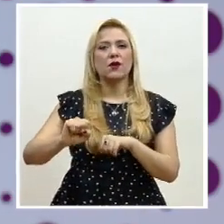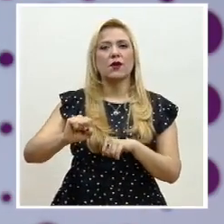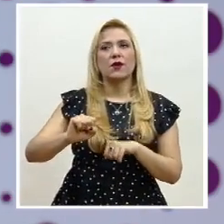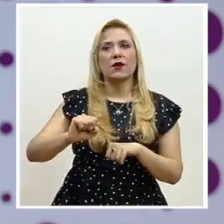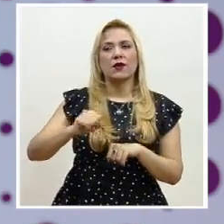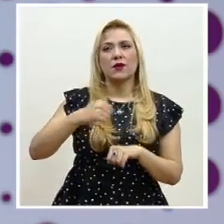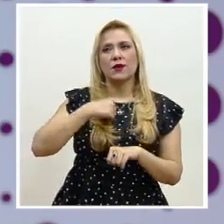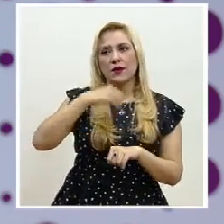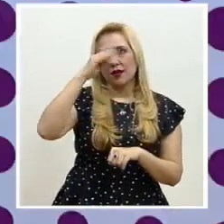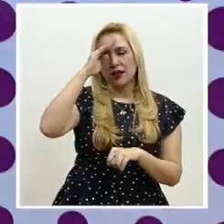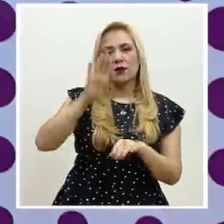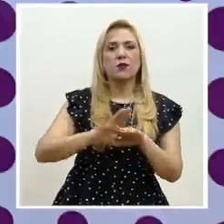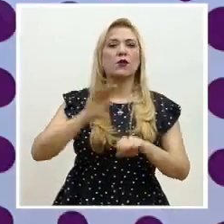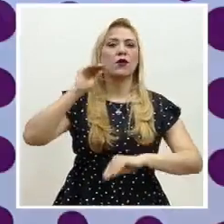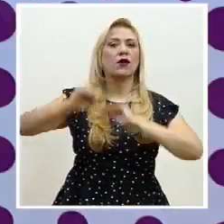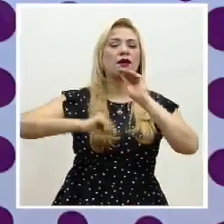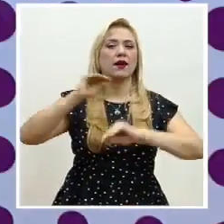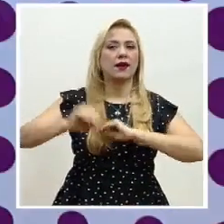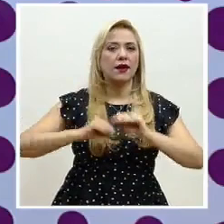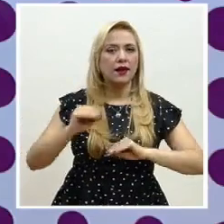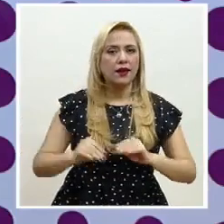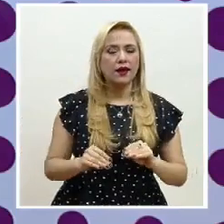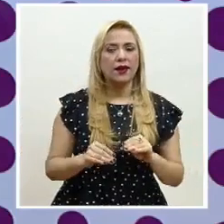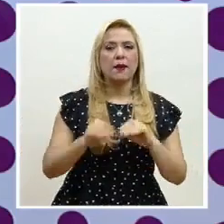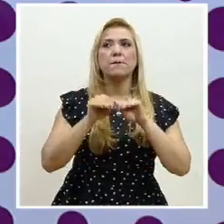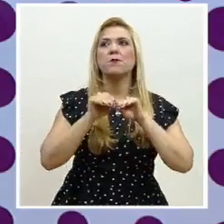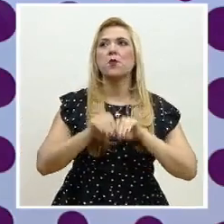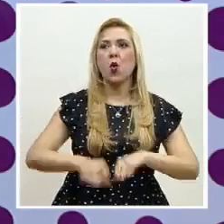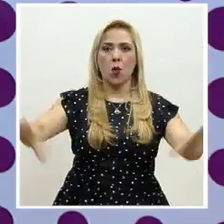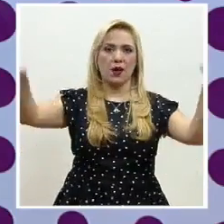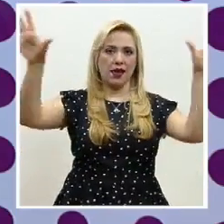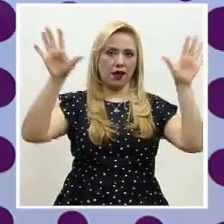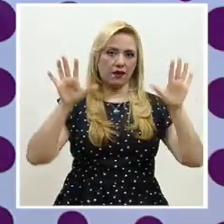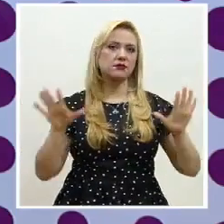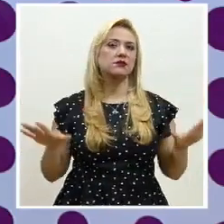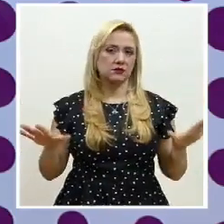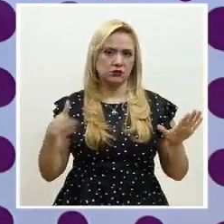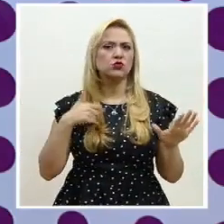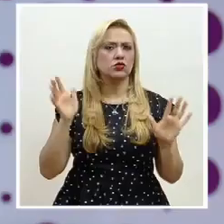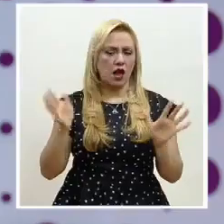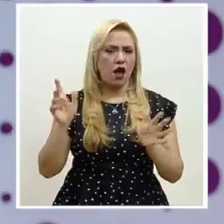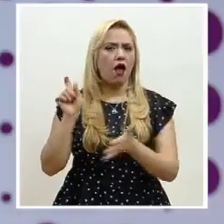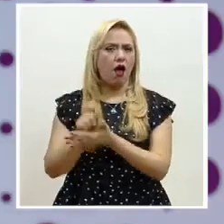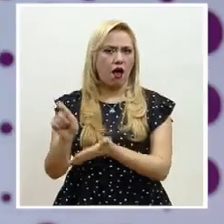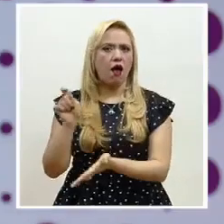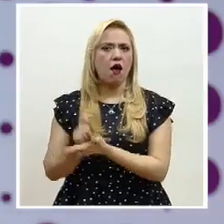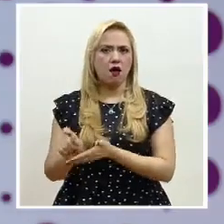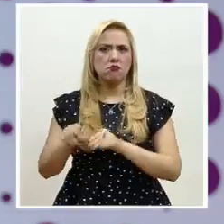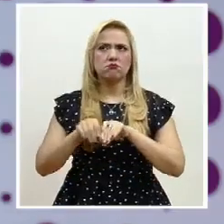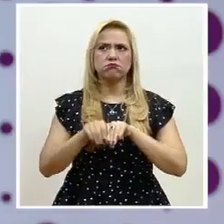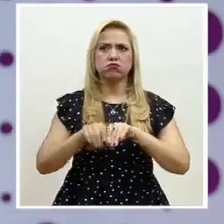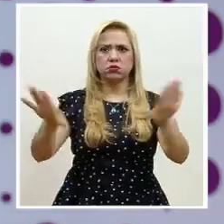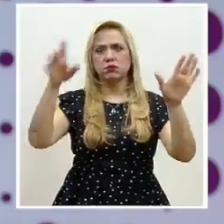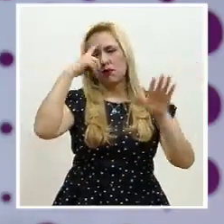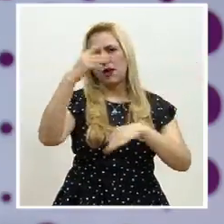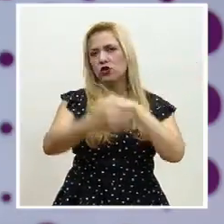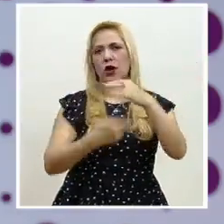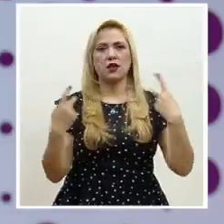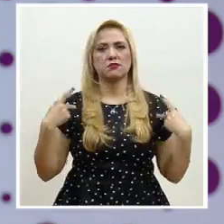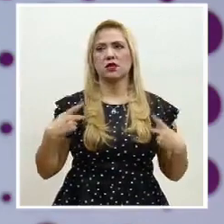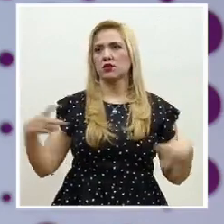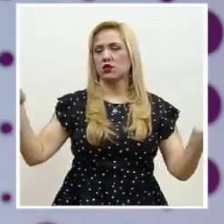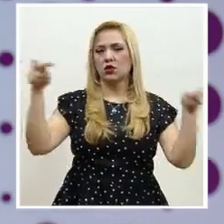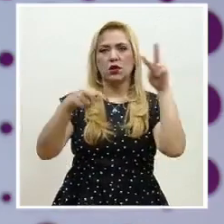ya después es en la elaboración de las versiones públicas, que sí he hecho el ejercicio de abrir una versión pública y ver